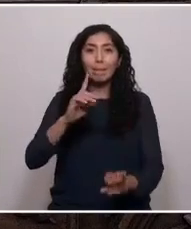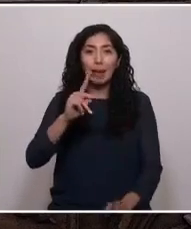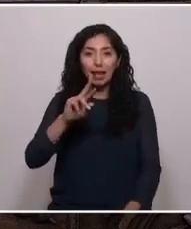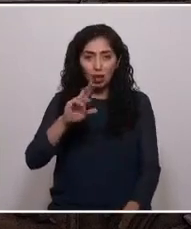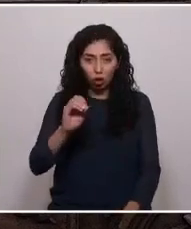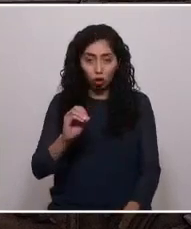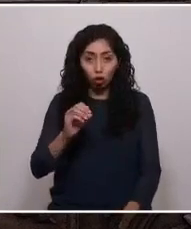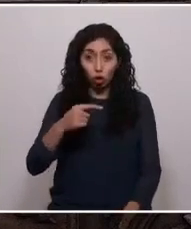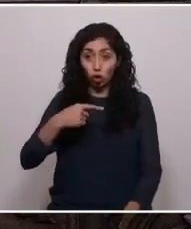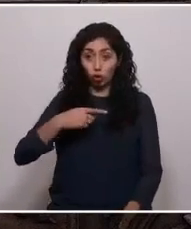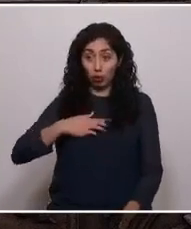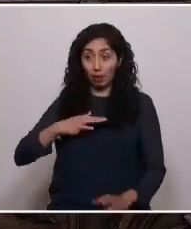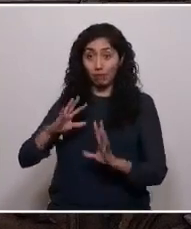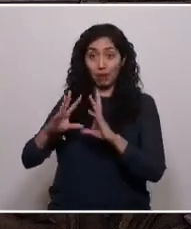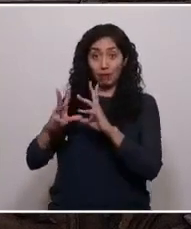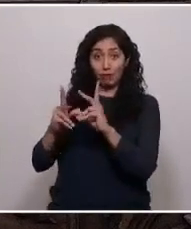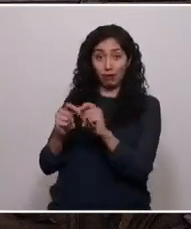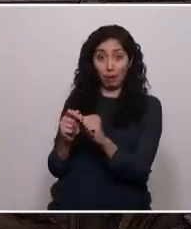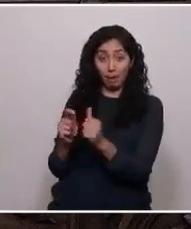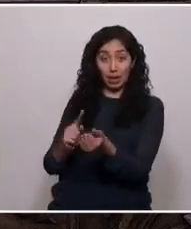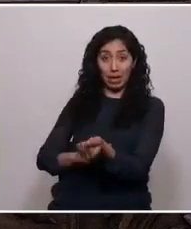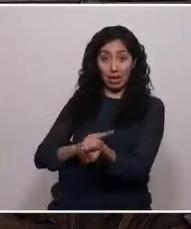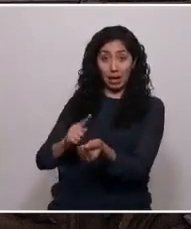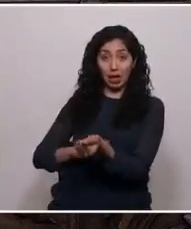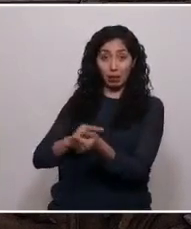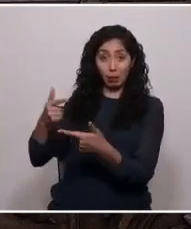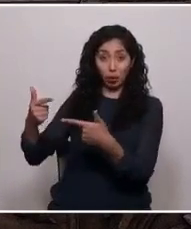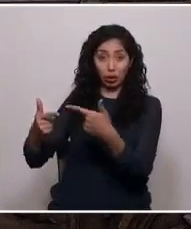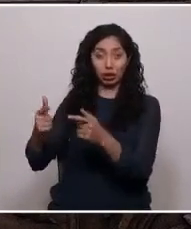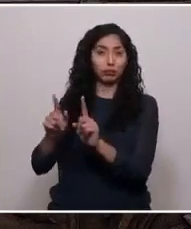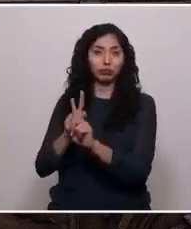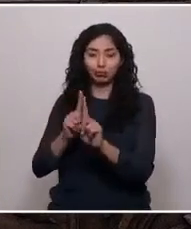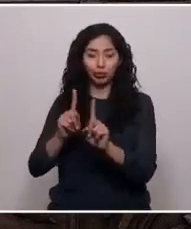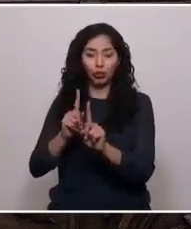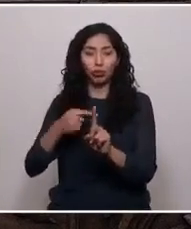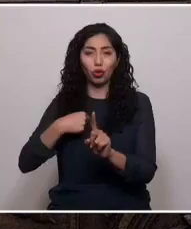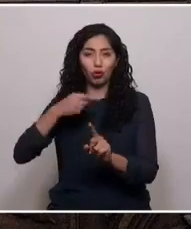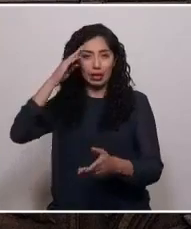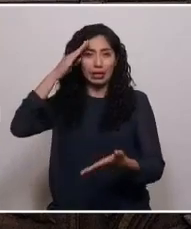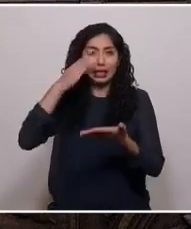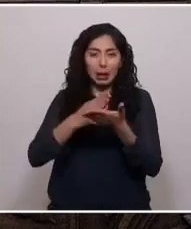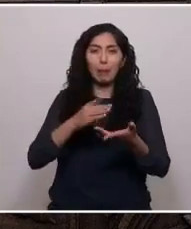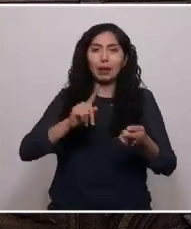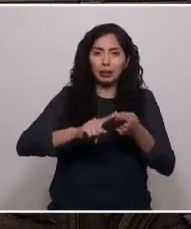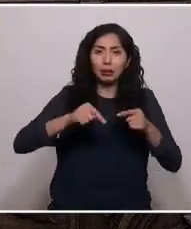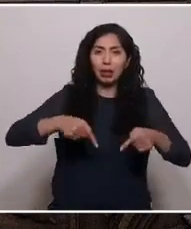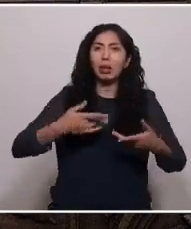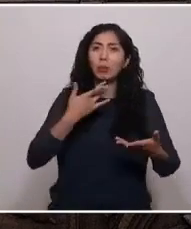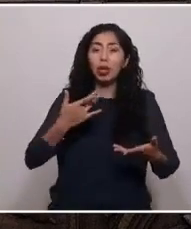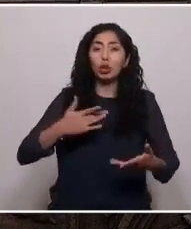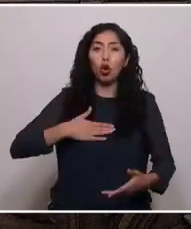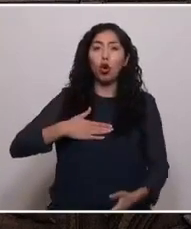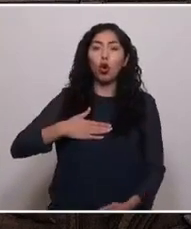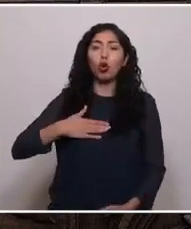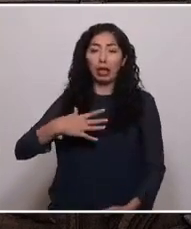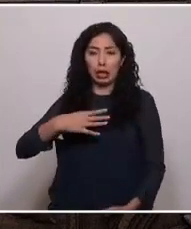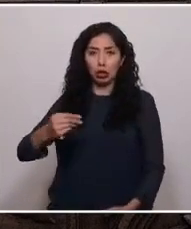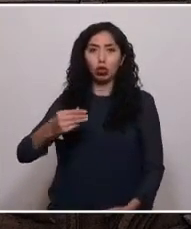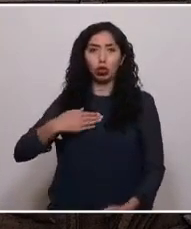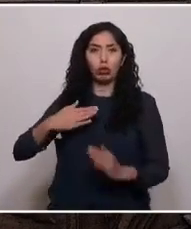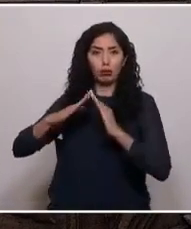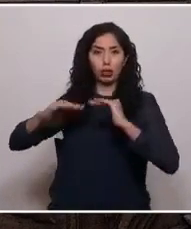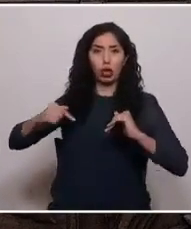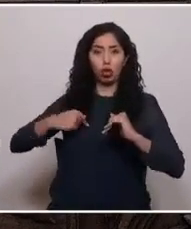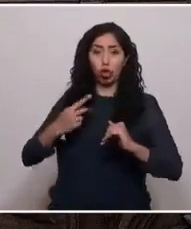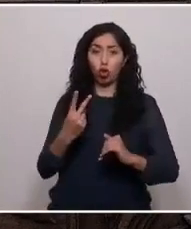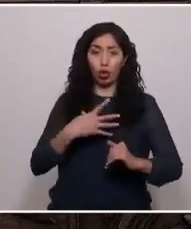familia ni carrera política decidí participar en este proceso como madre divorciada que ha criado sola a sus dos hijos